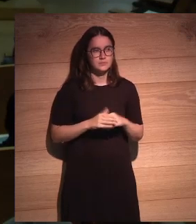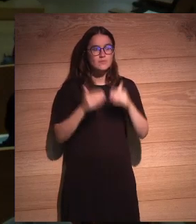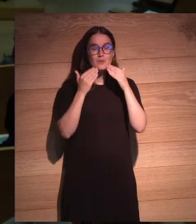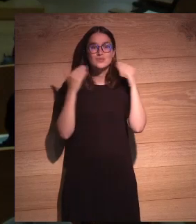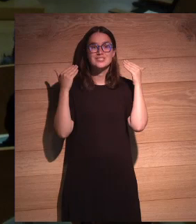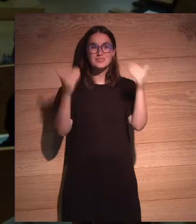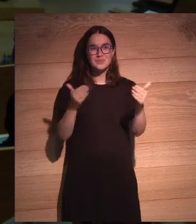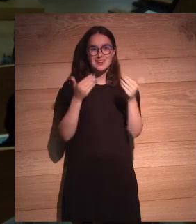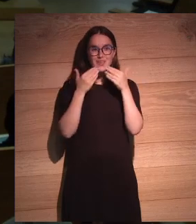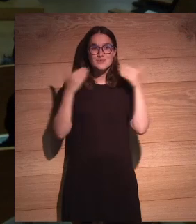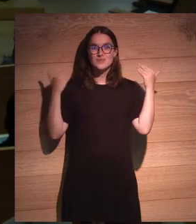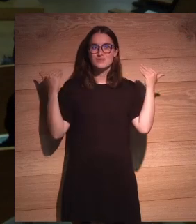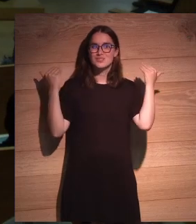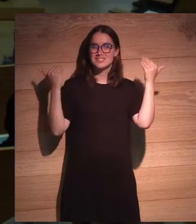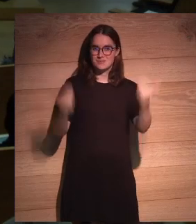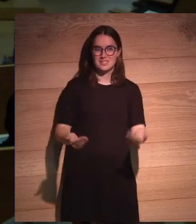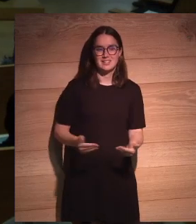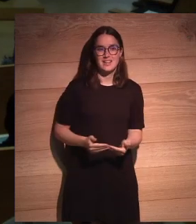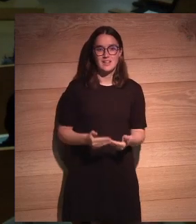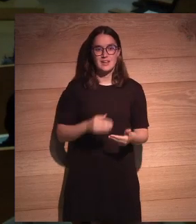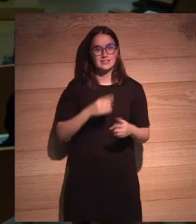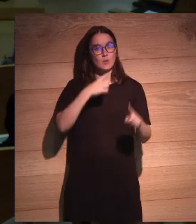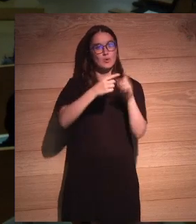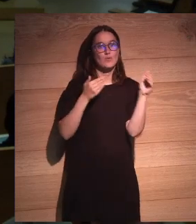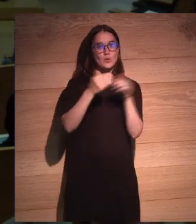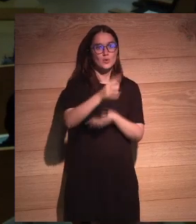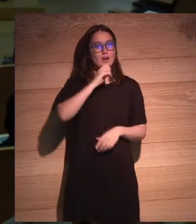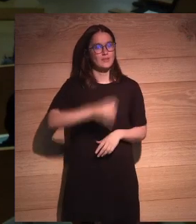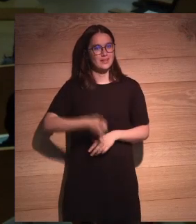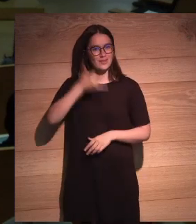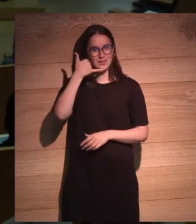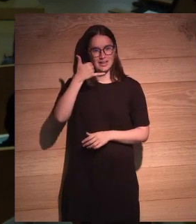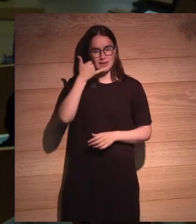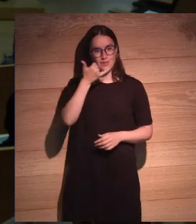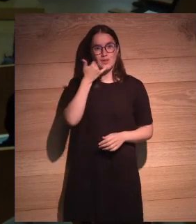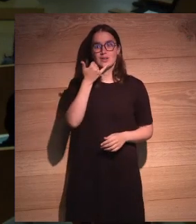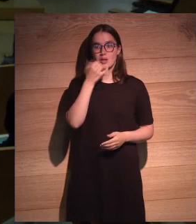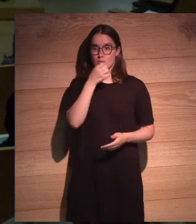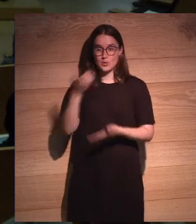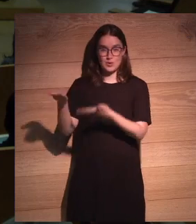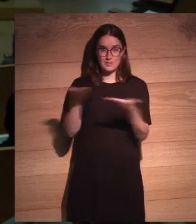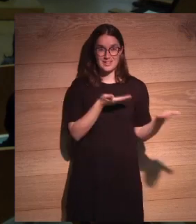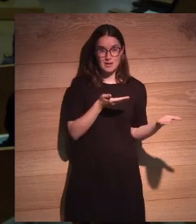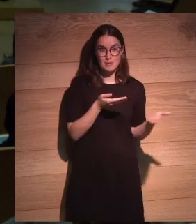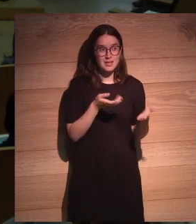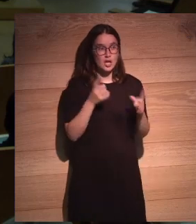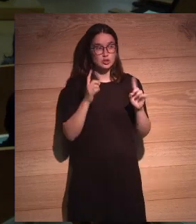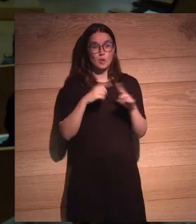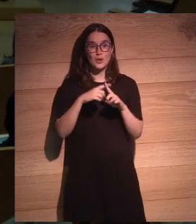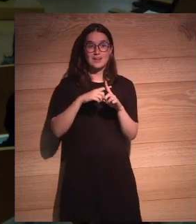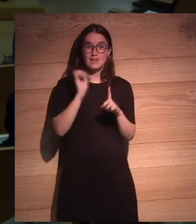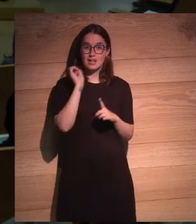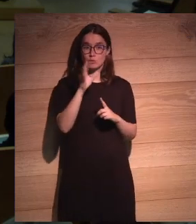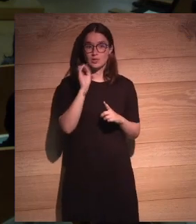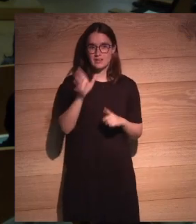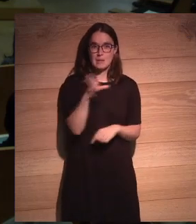Muchísimas gracias, muchas gracias a Profuturo, a la Fundación Telefónica, por la invitación. Ya solo por el nivel de los